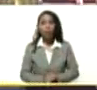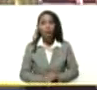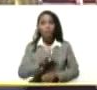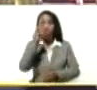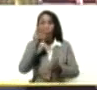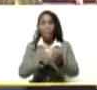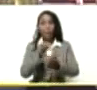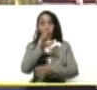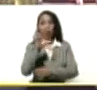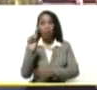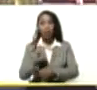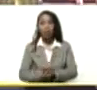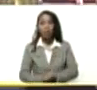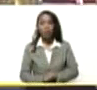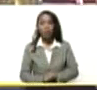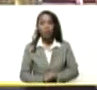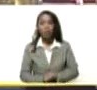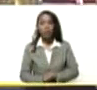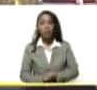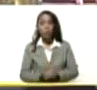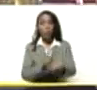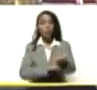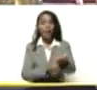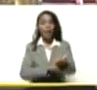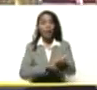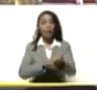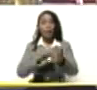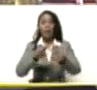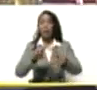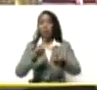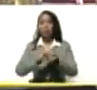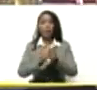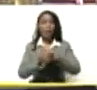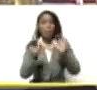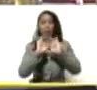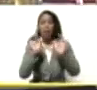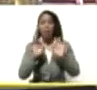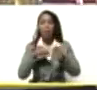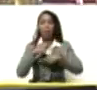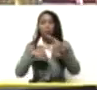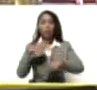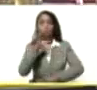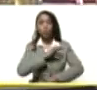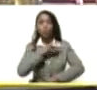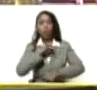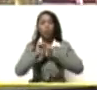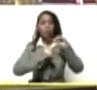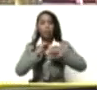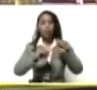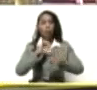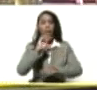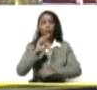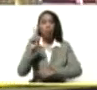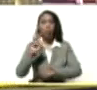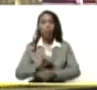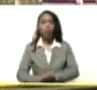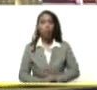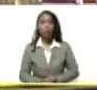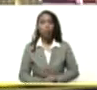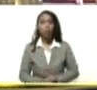2030, carácter irreversible de la revolución socialista del siglo XXI.